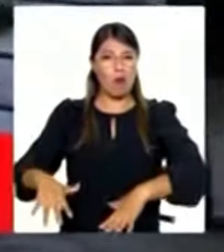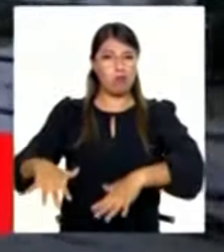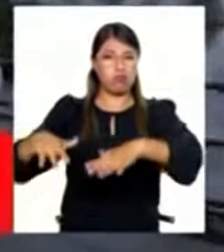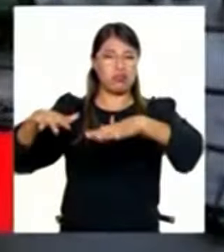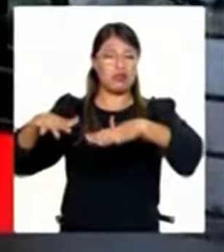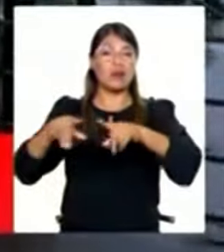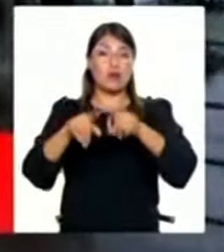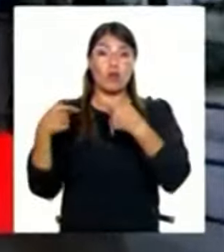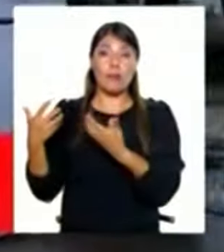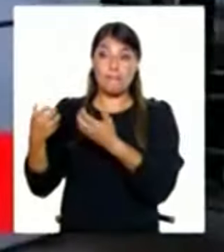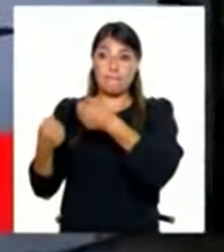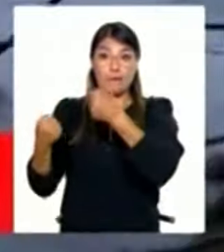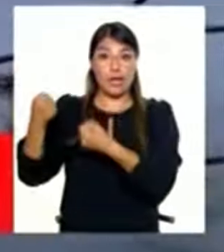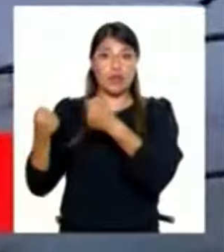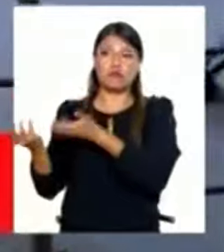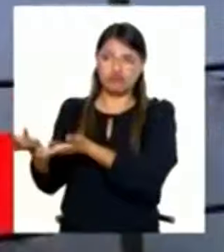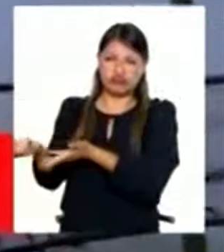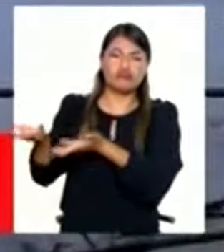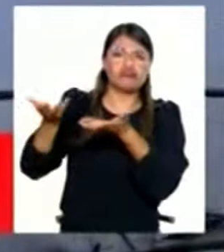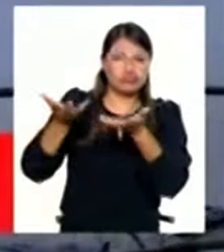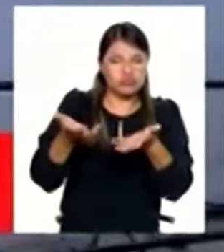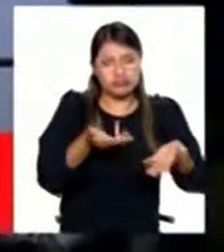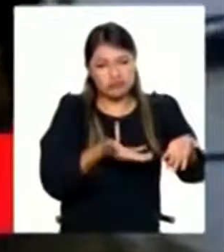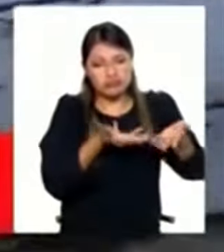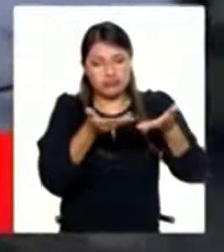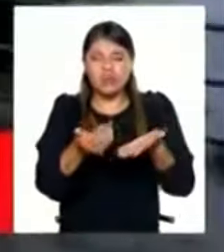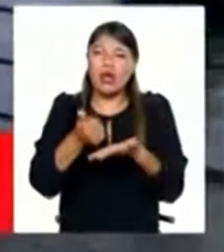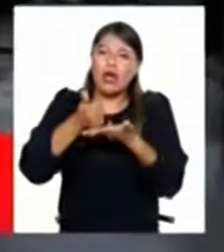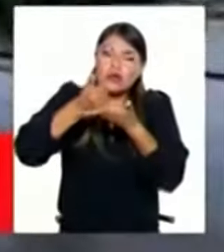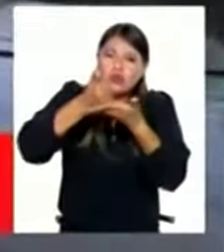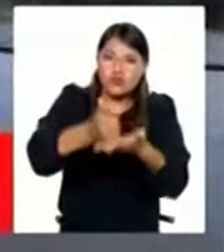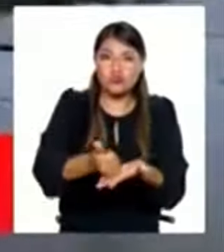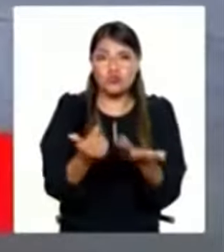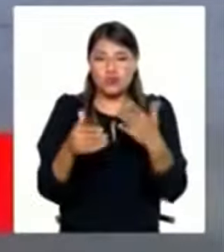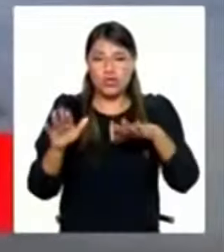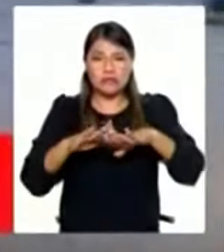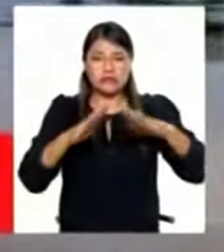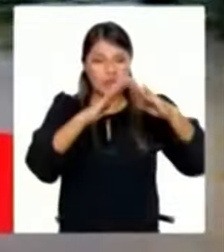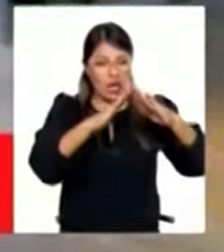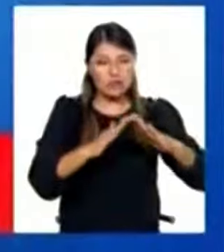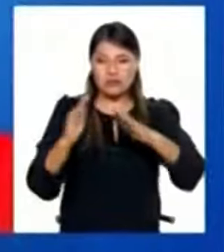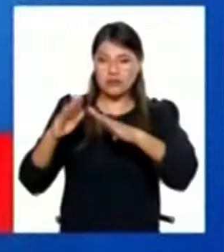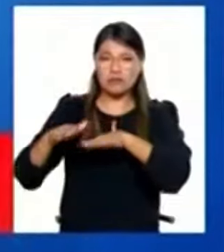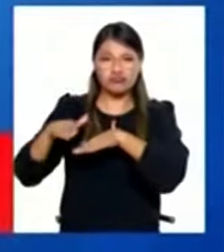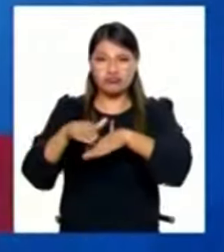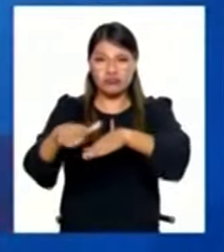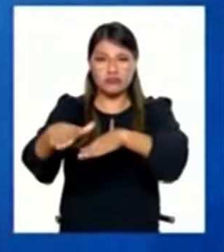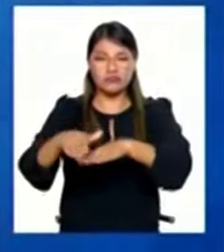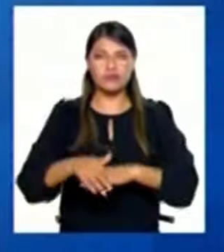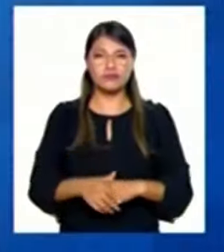el envío de maquinaria en la zona para la recuperación de las vías y viviendas.